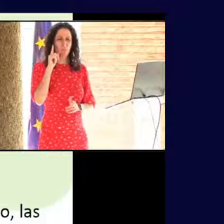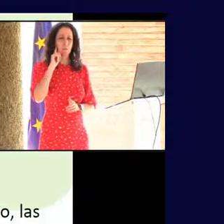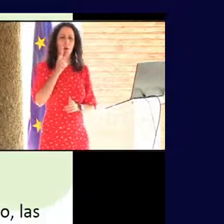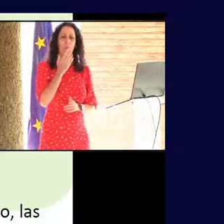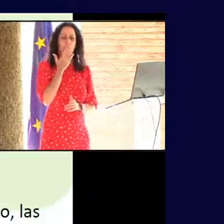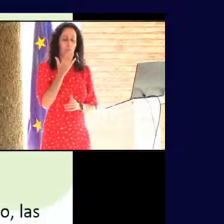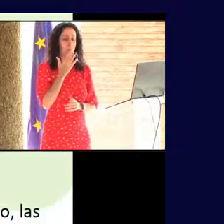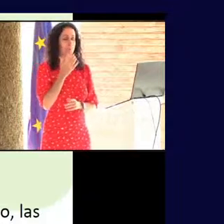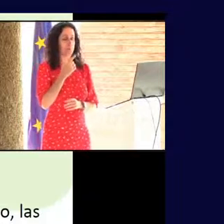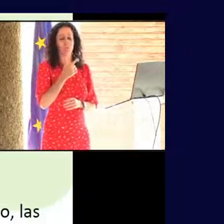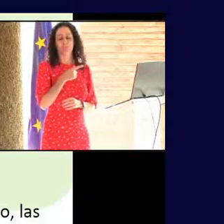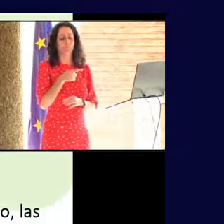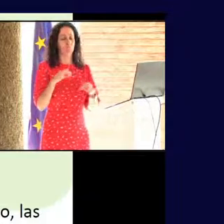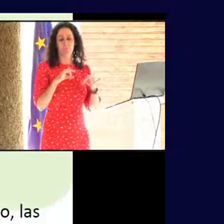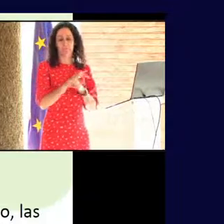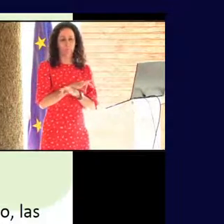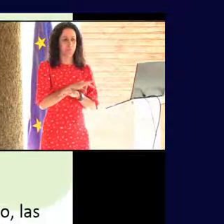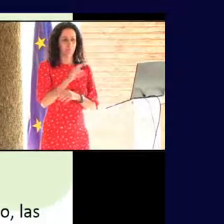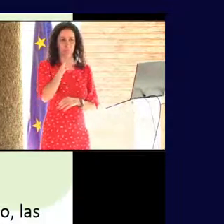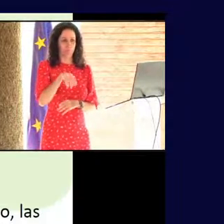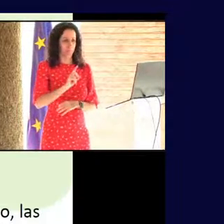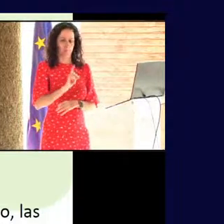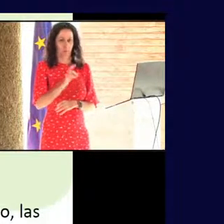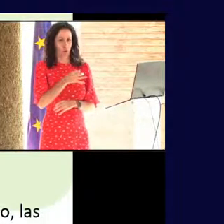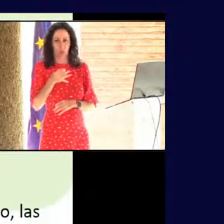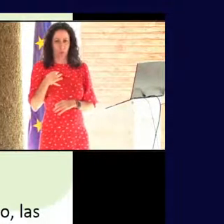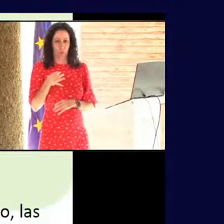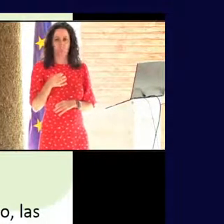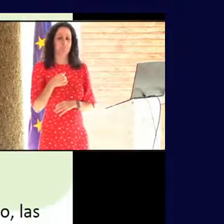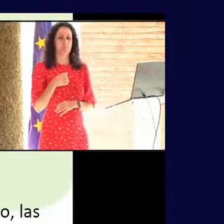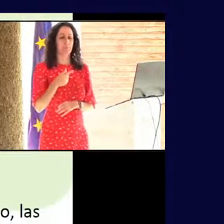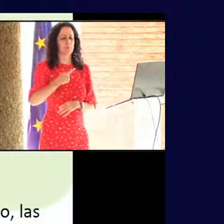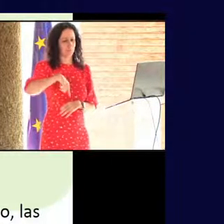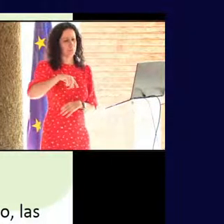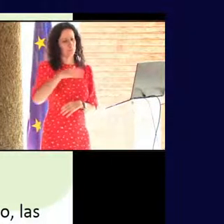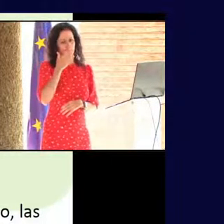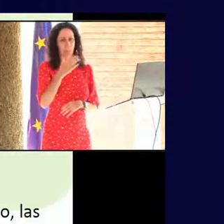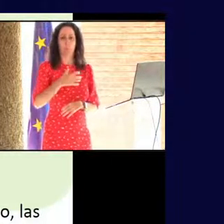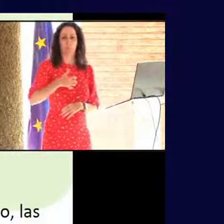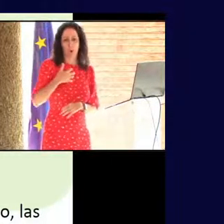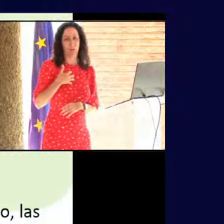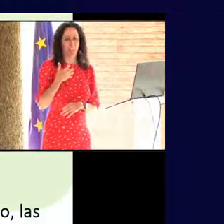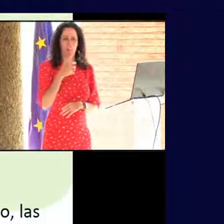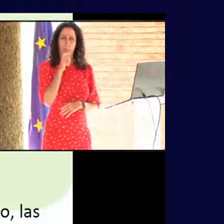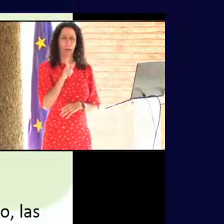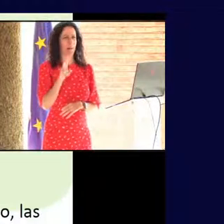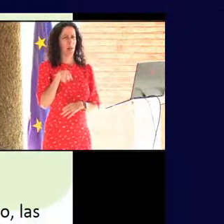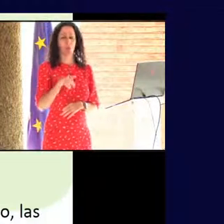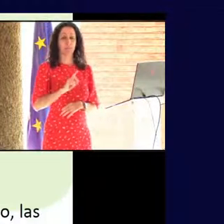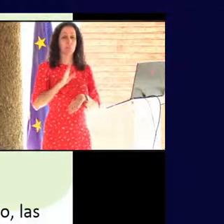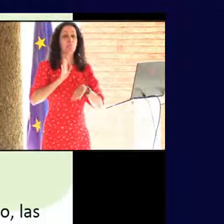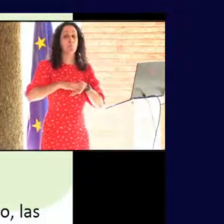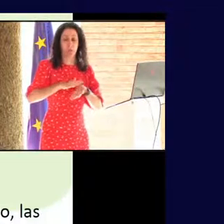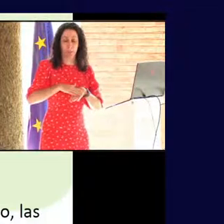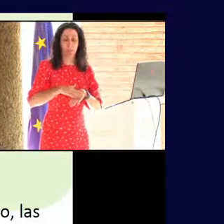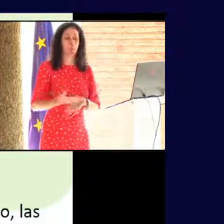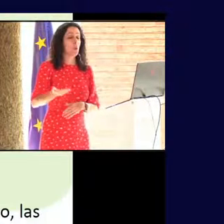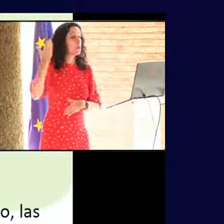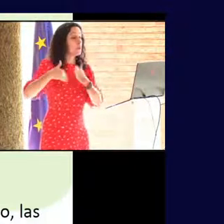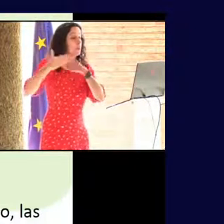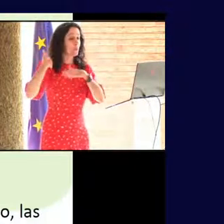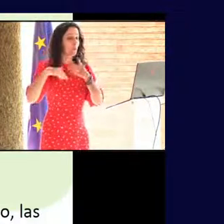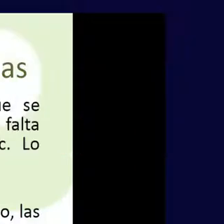persona que vea una persona sorda sobre todo asnate eh No nos clasifican como sordomudos y nos molesta que nos